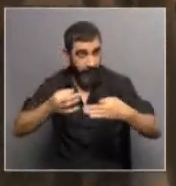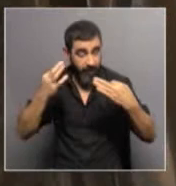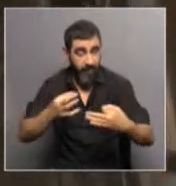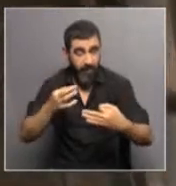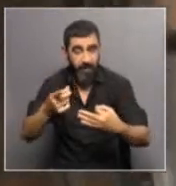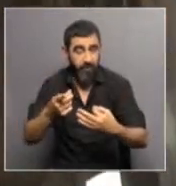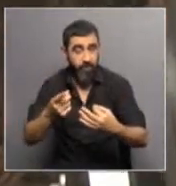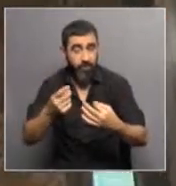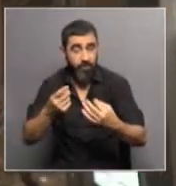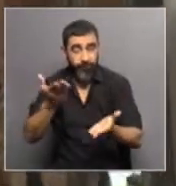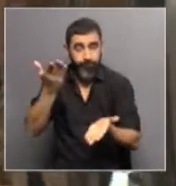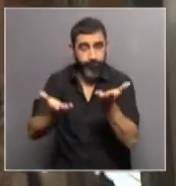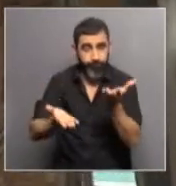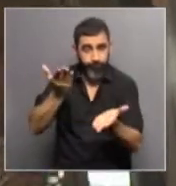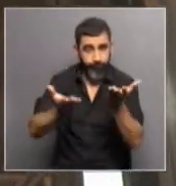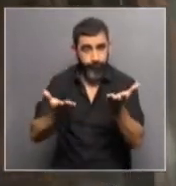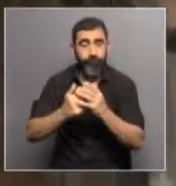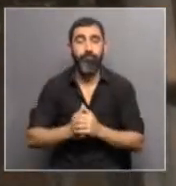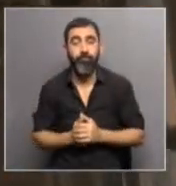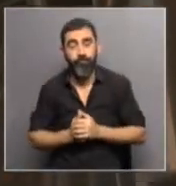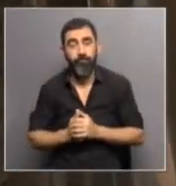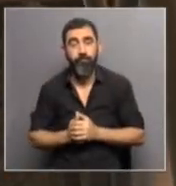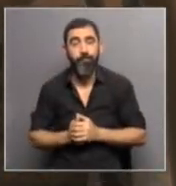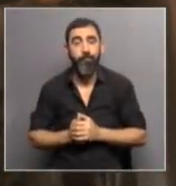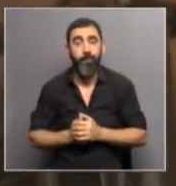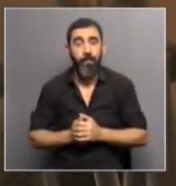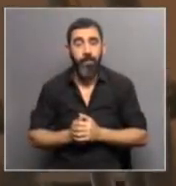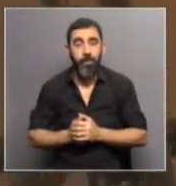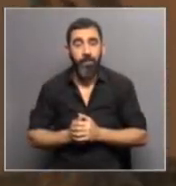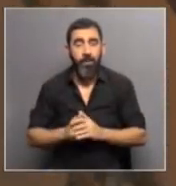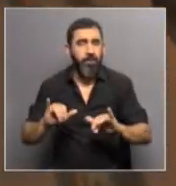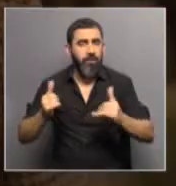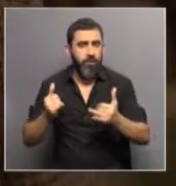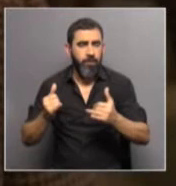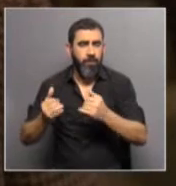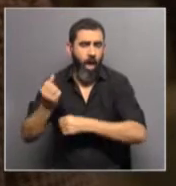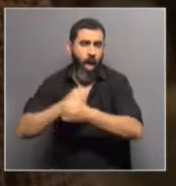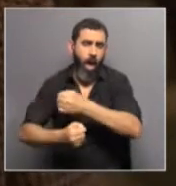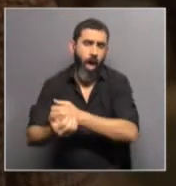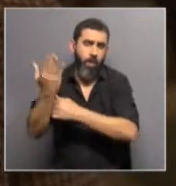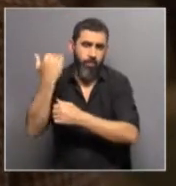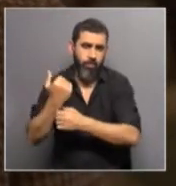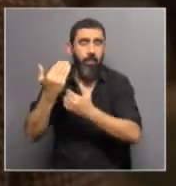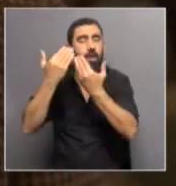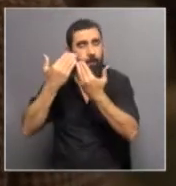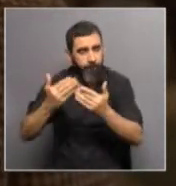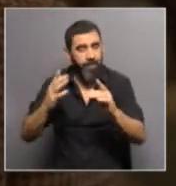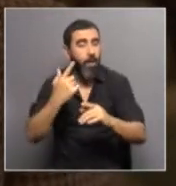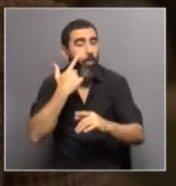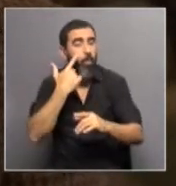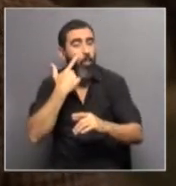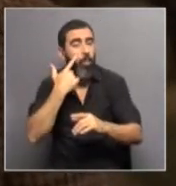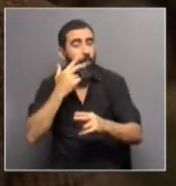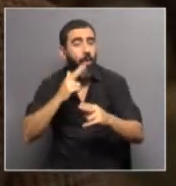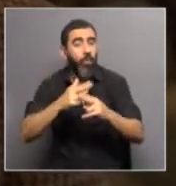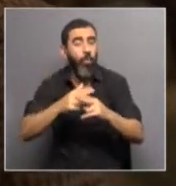esa razón entre uno y otro. Y bueno, ya desde hace algunos años empezaron estas pruebas que se llaman